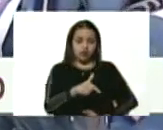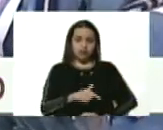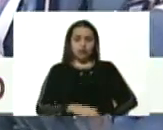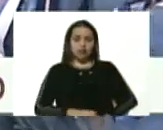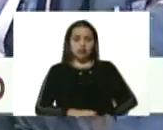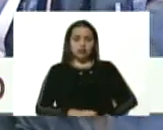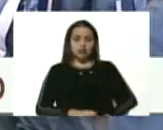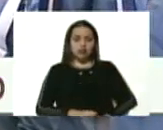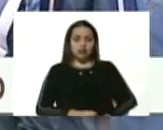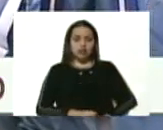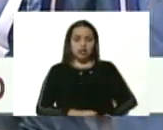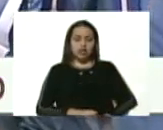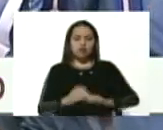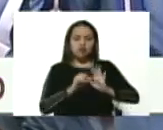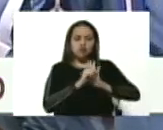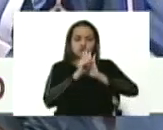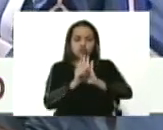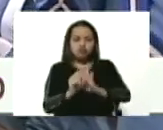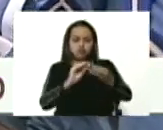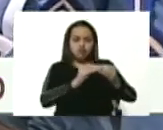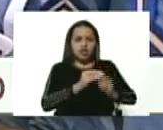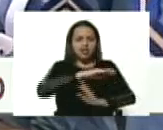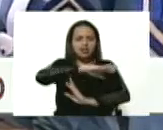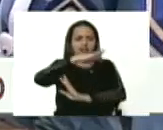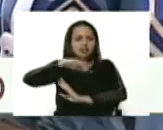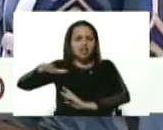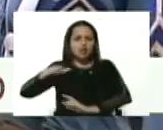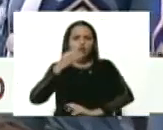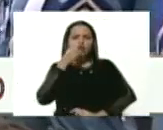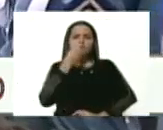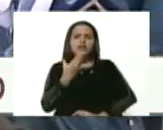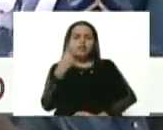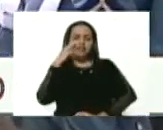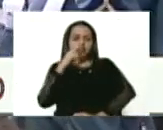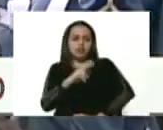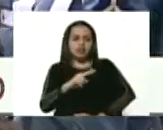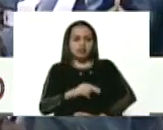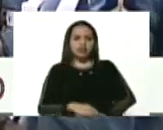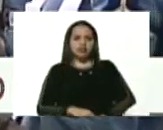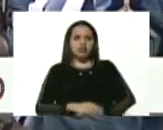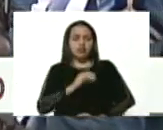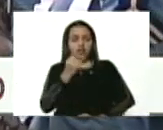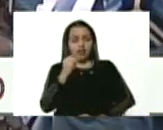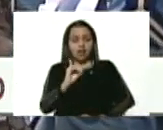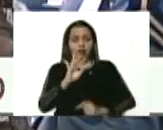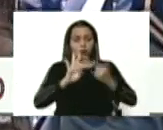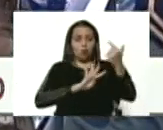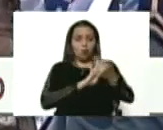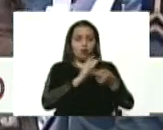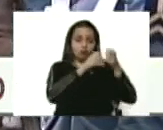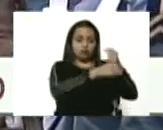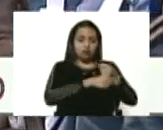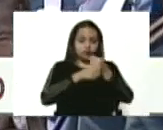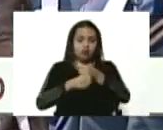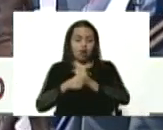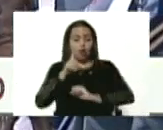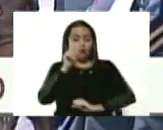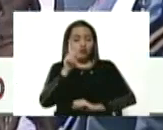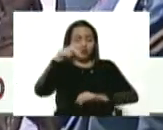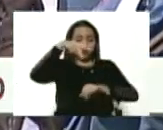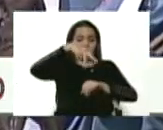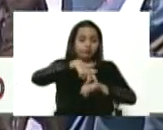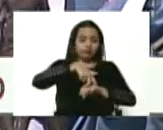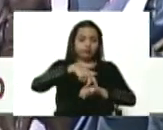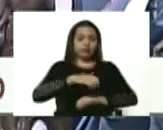una representación en el Cerro de Buenavista, compuesto por 4 estatuas ecuestres y sobre una de ellas, mi general